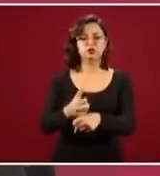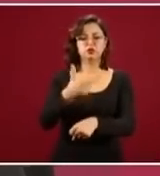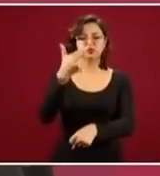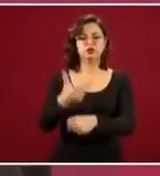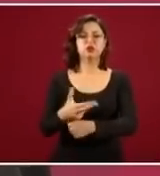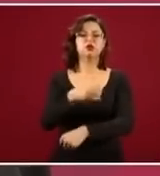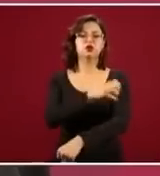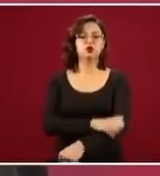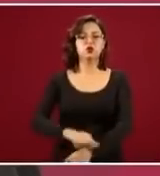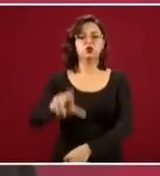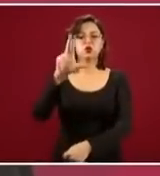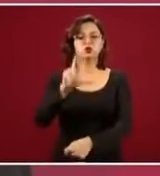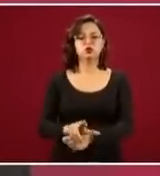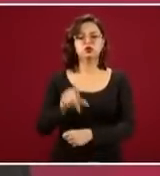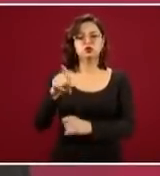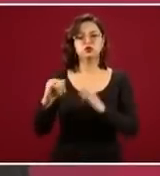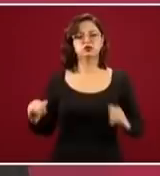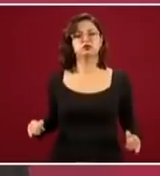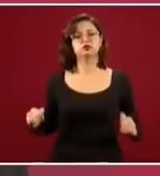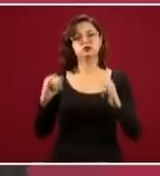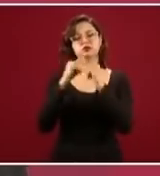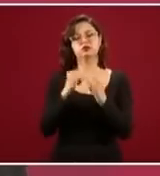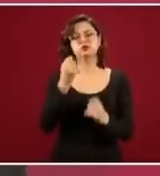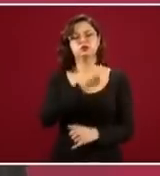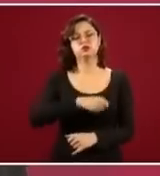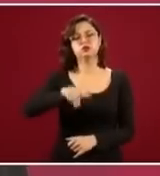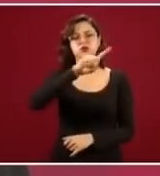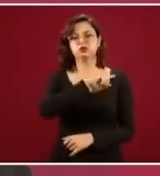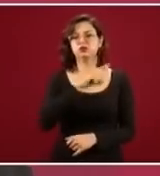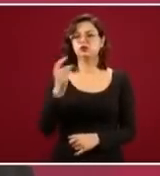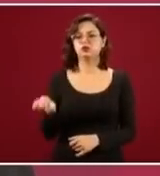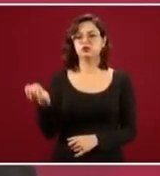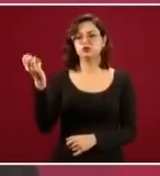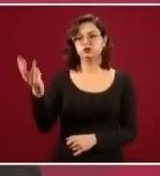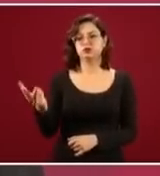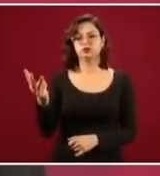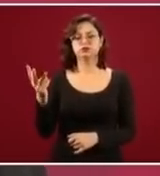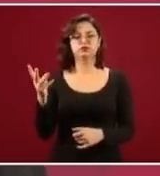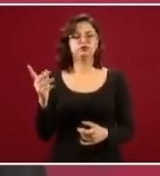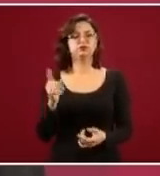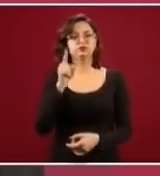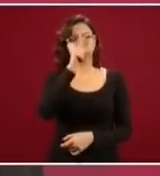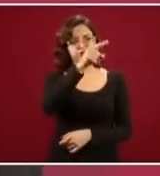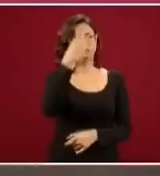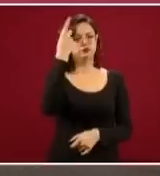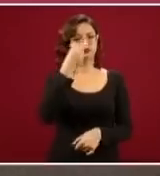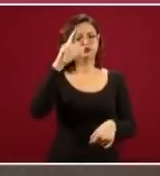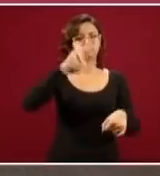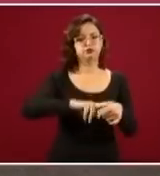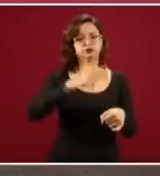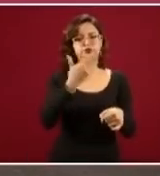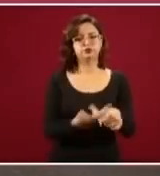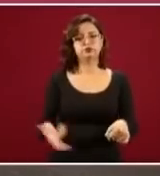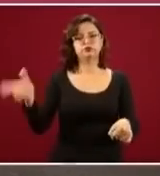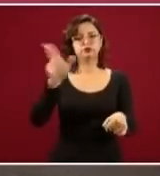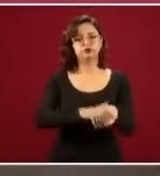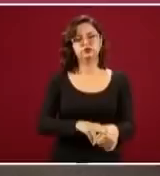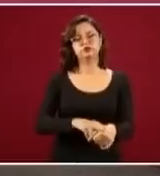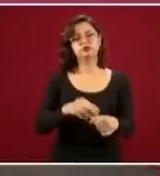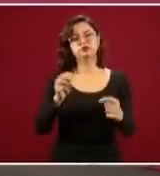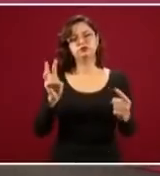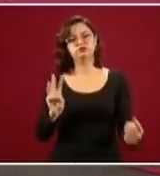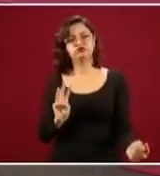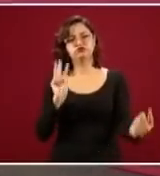coordinador de los institutos de salud, hablaron con el director del